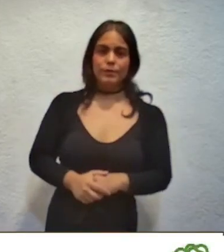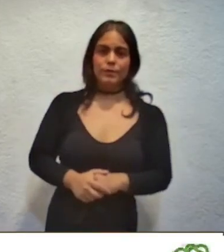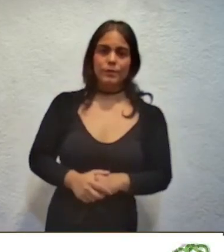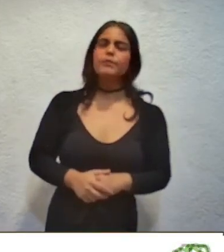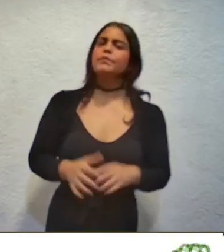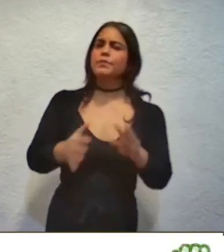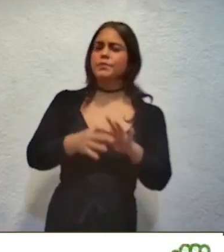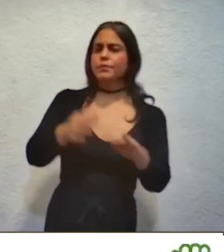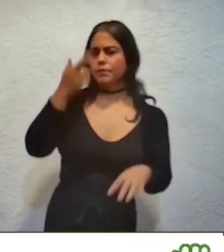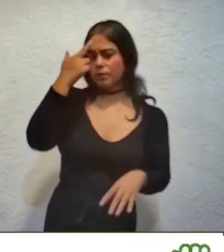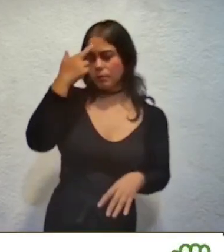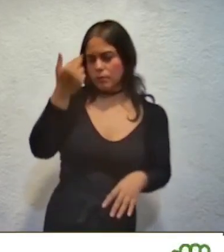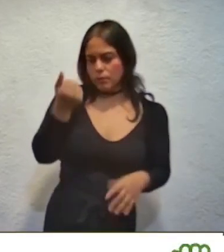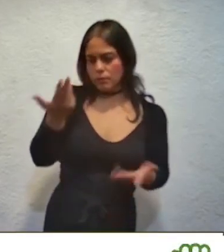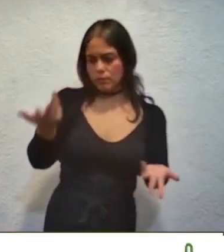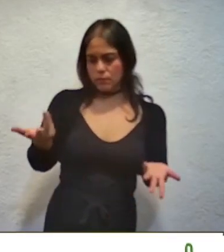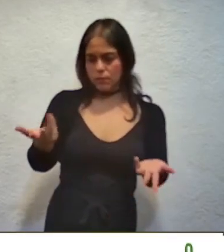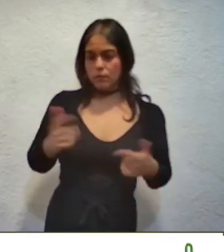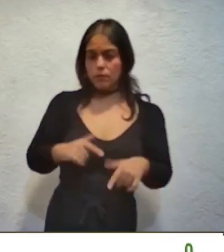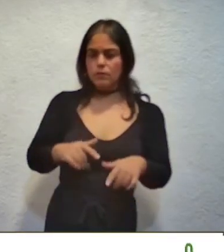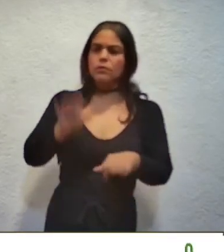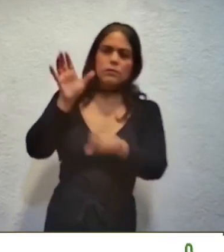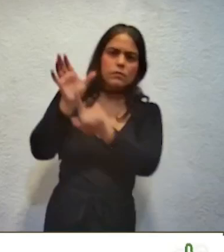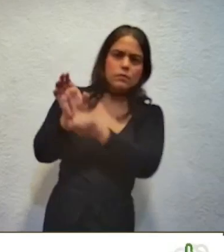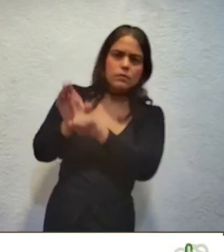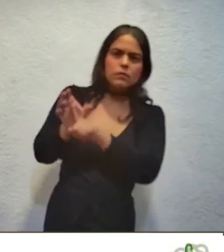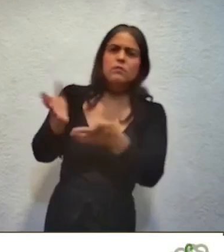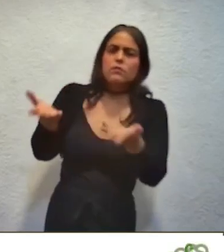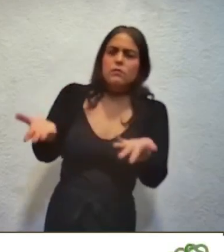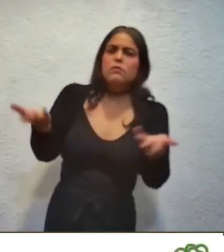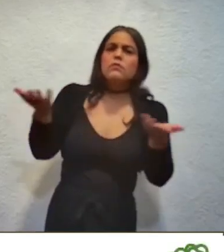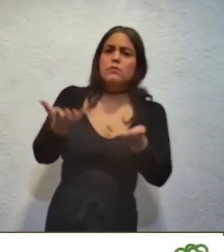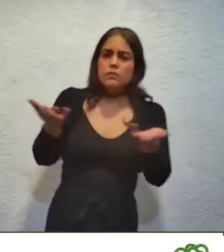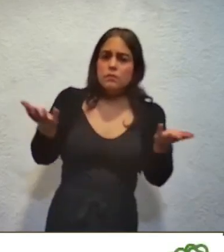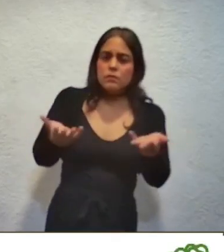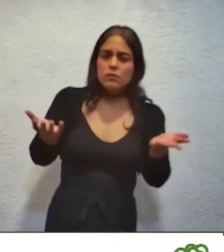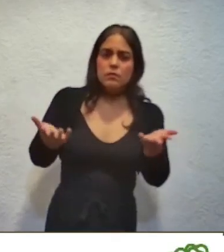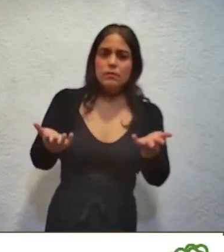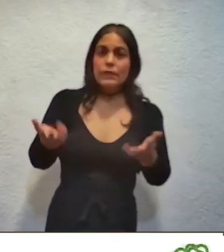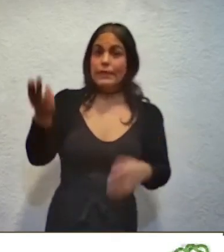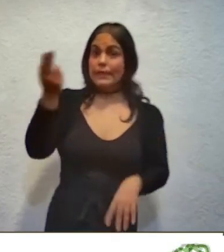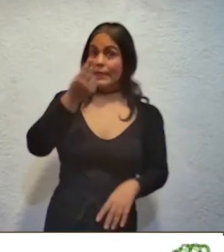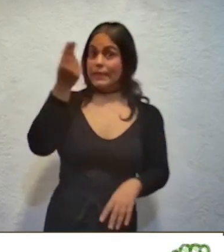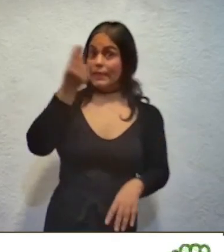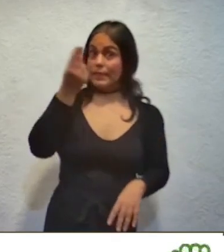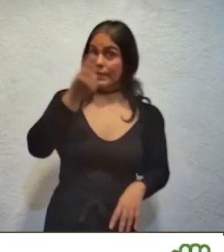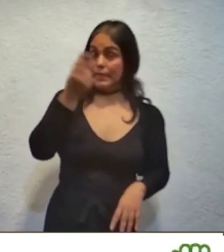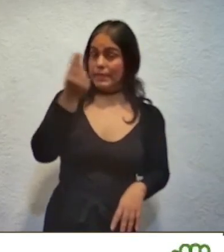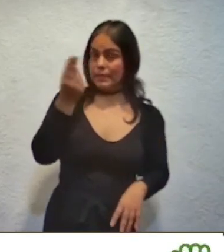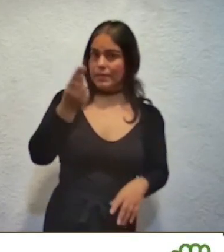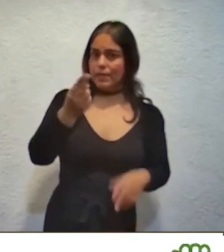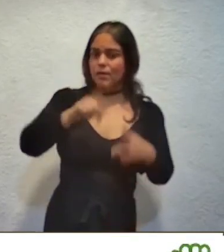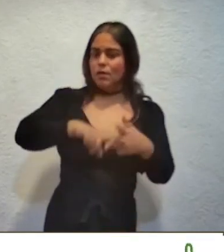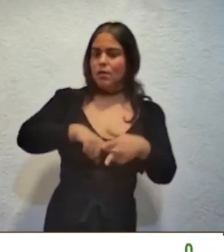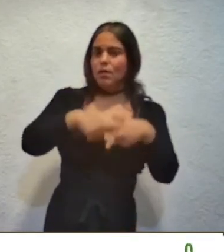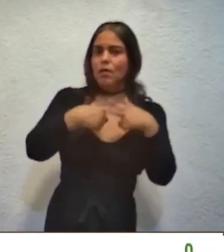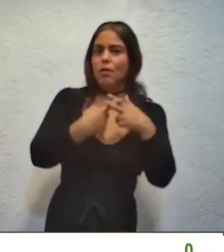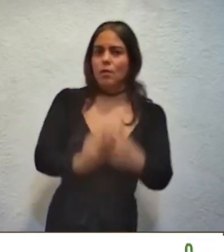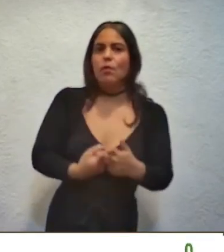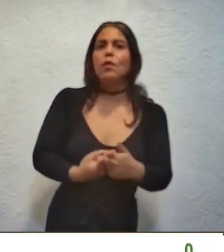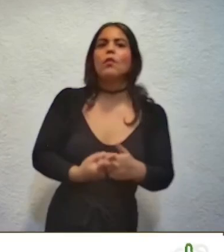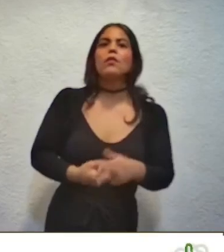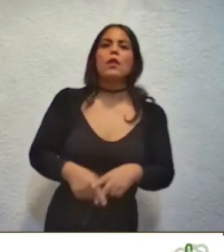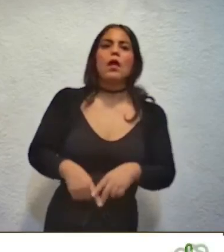que para la continuidad de las medidas de protección es indispensable demostrar, aún de manera indiciaria, que subsisten